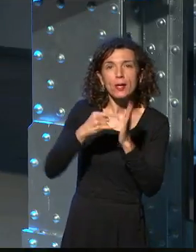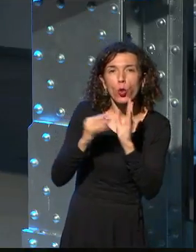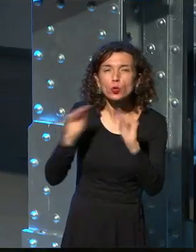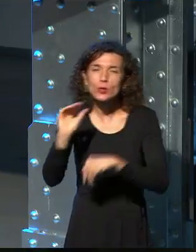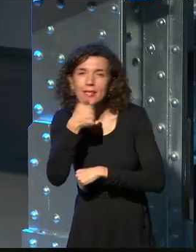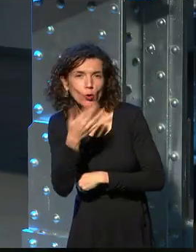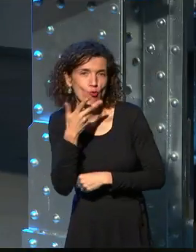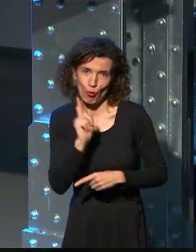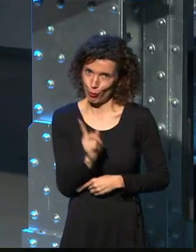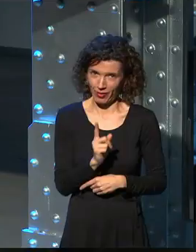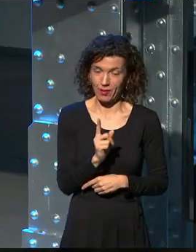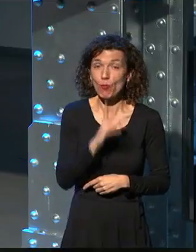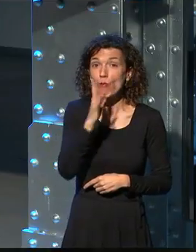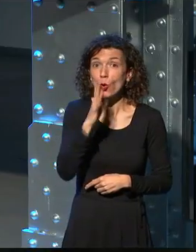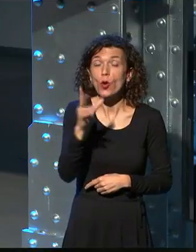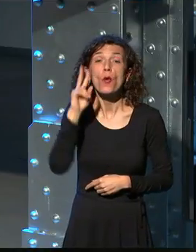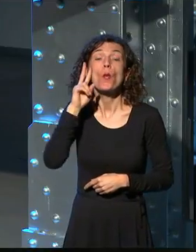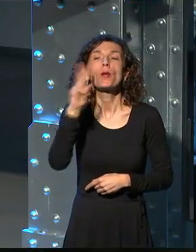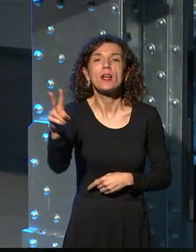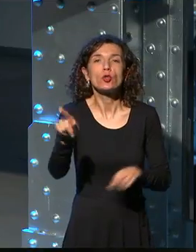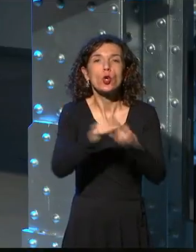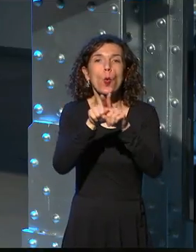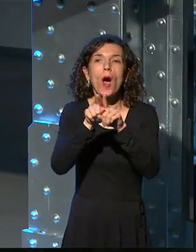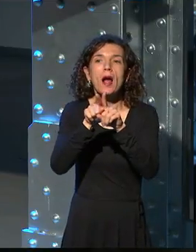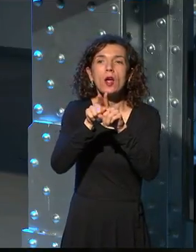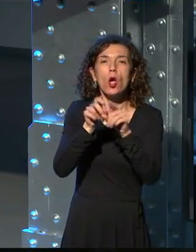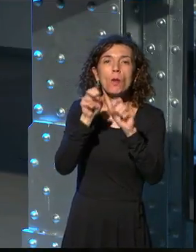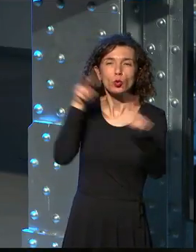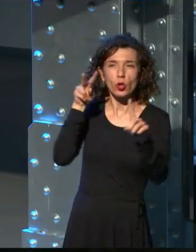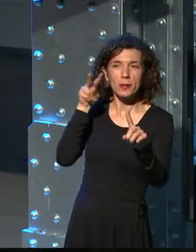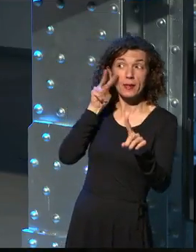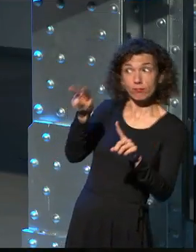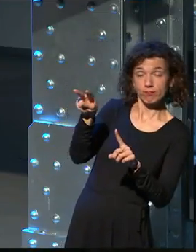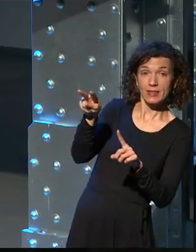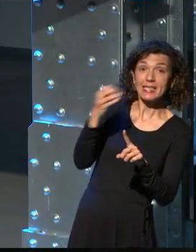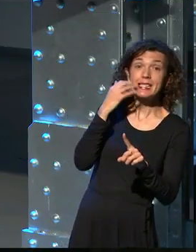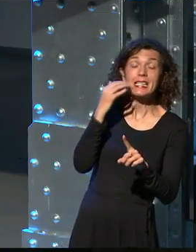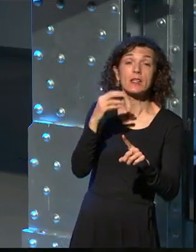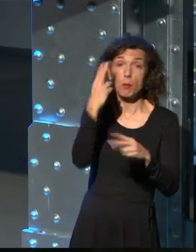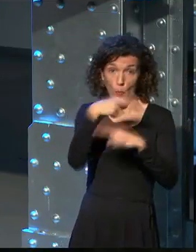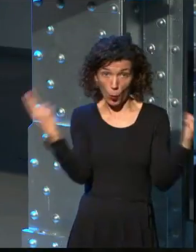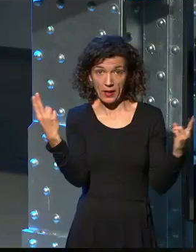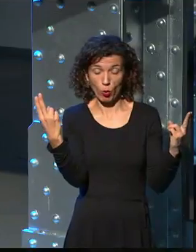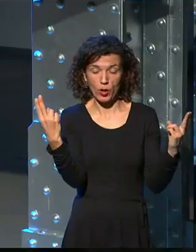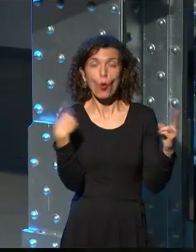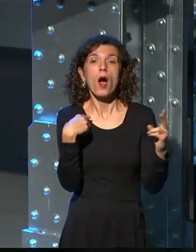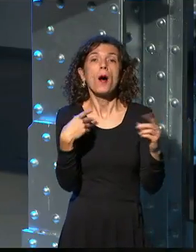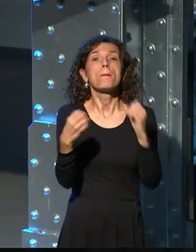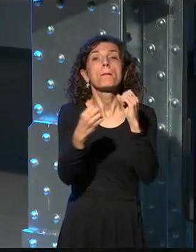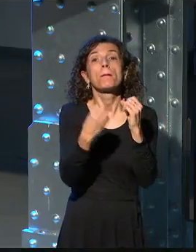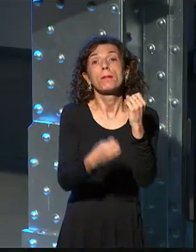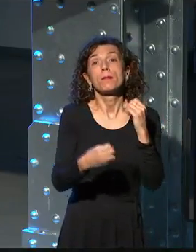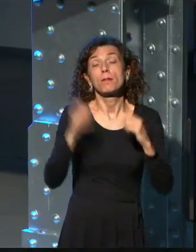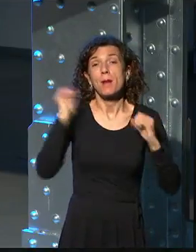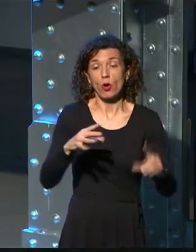secreto que oculta el truco porque lo están viendo desde un ángulo muy concreto. Si este espectador se encontrase detrás del mago, por ejemplo,